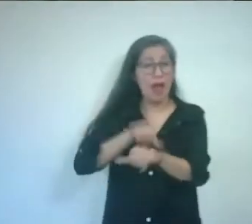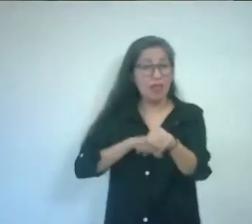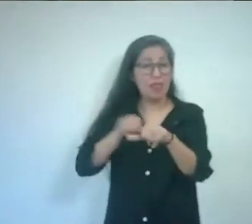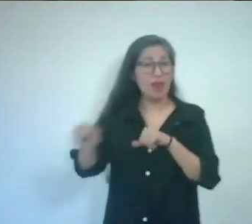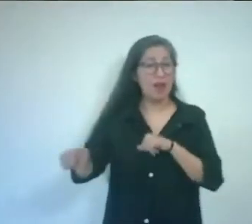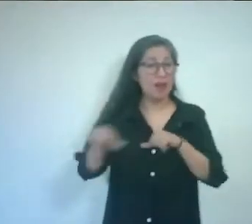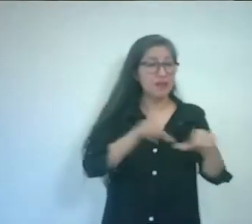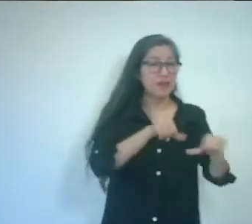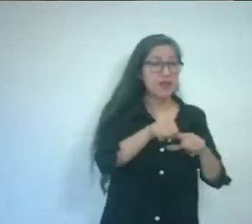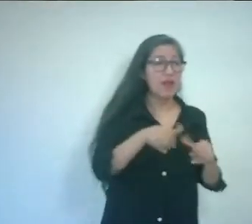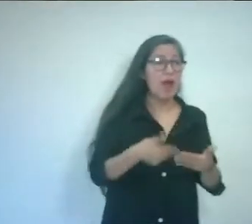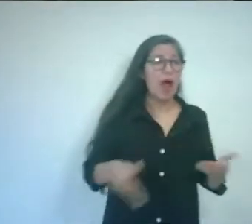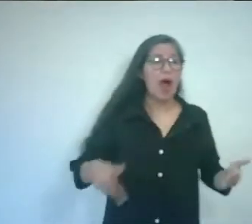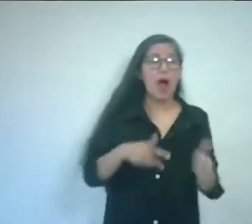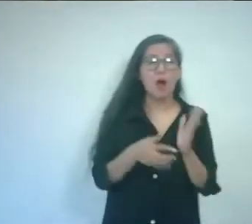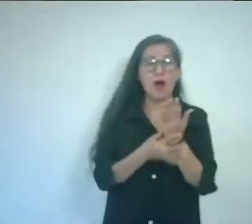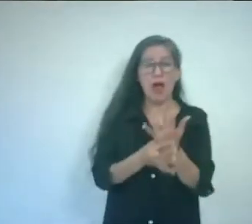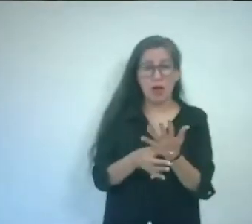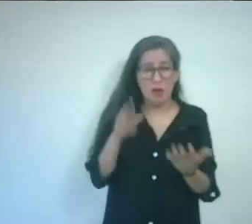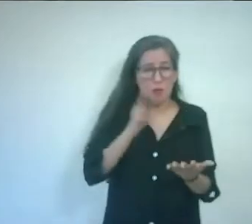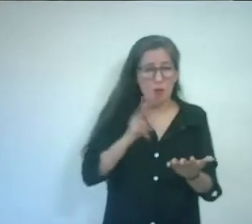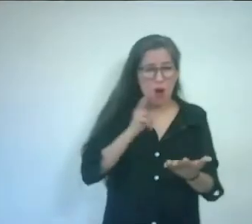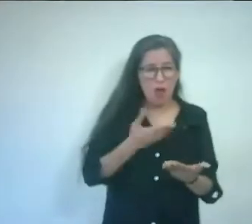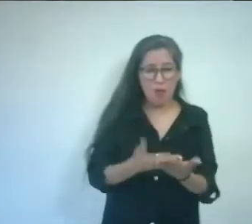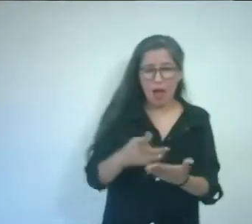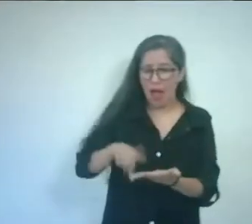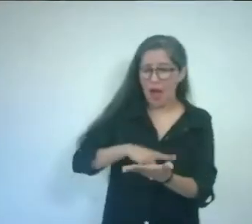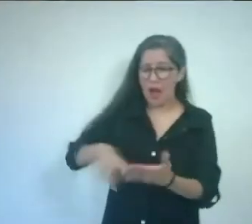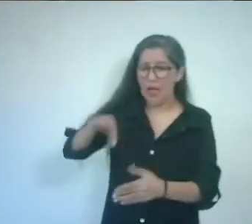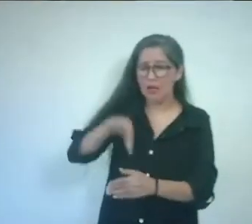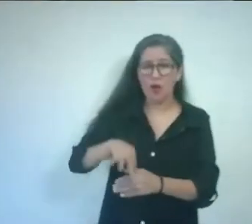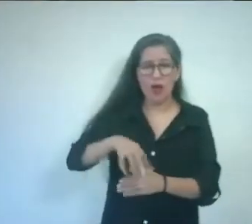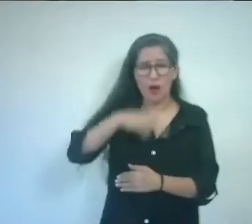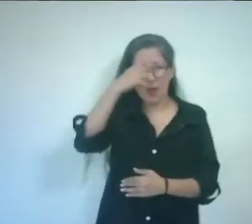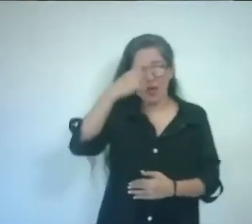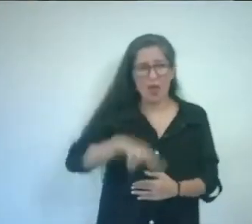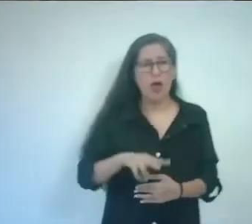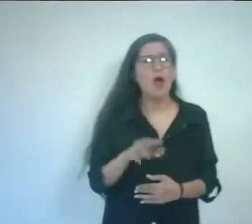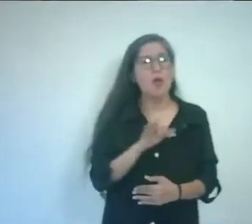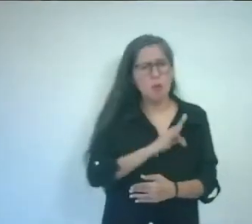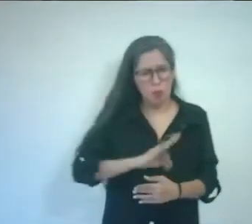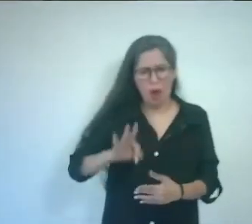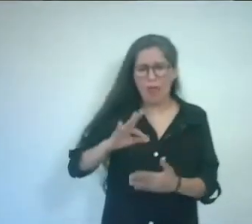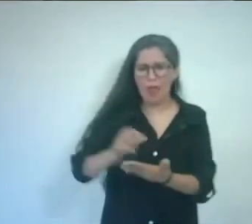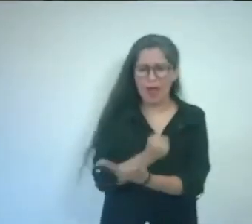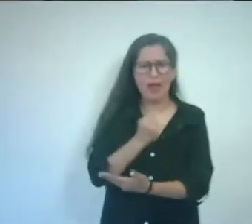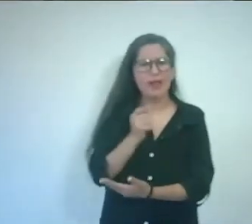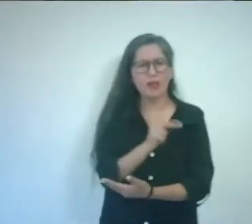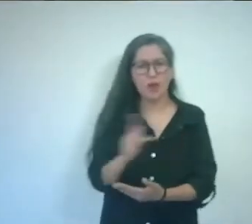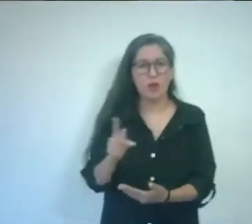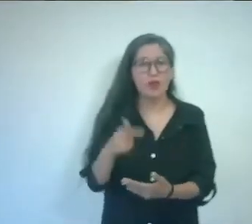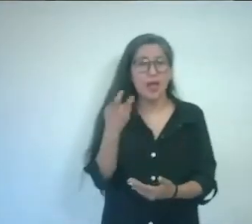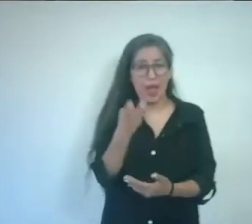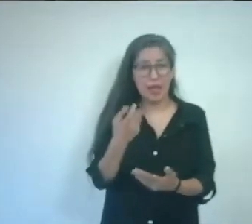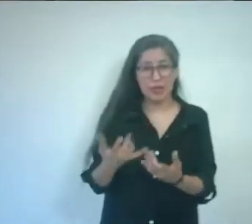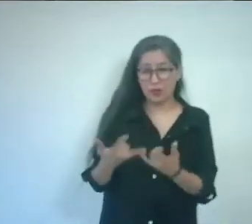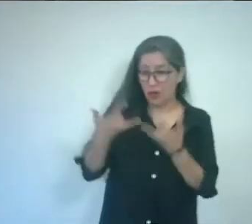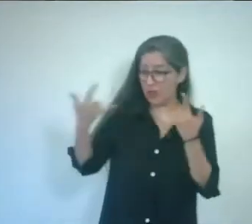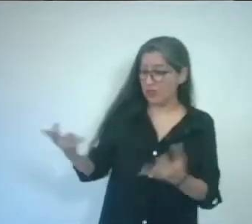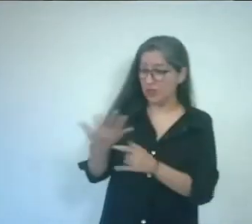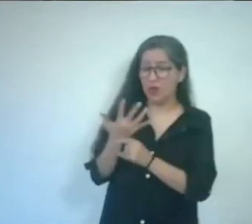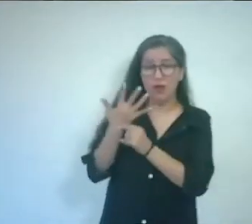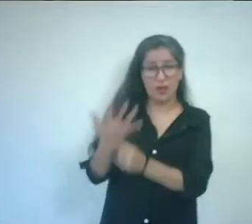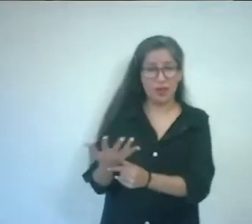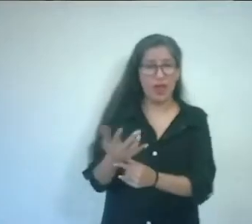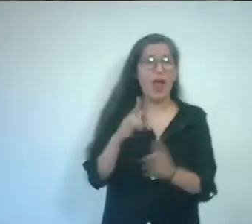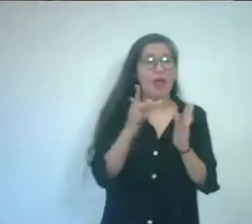sistema democrático, el sistema electoral mexicano, es que es posible que todas y todos ganen. Eso nos lo dice la historia, nos lo